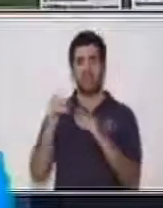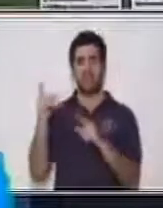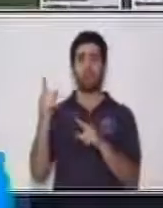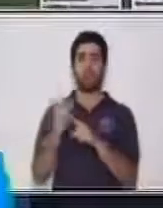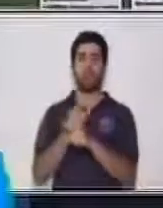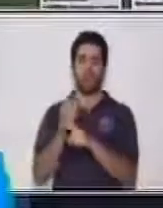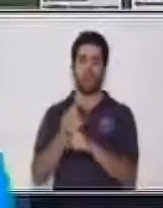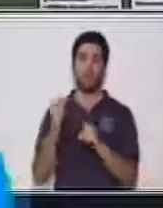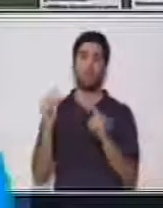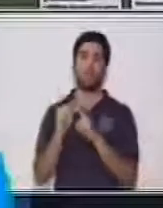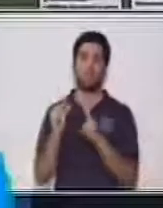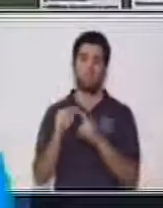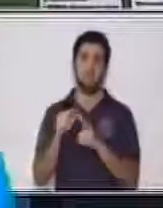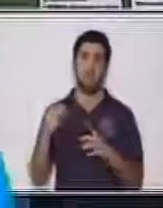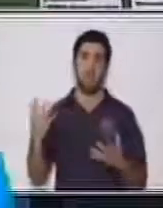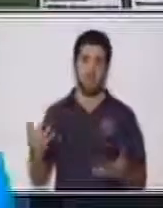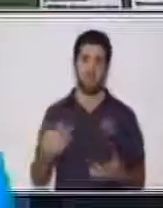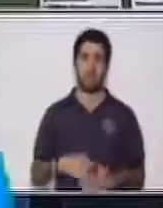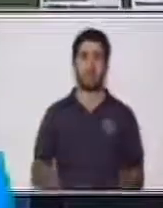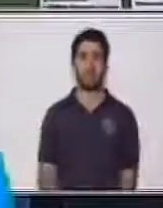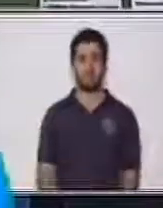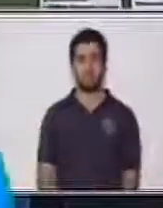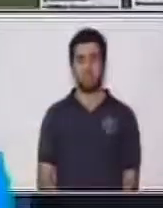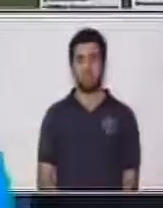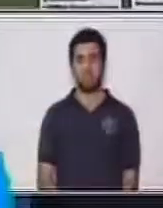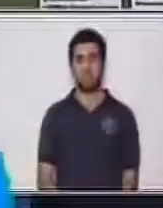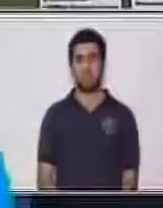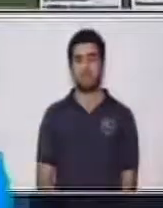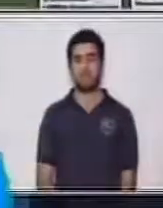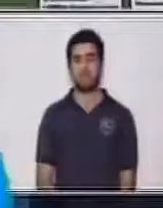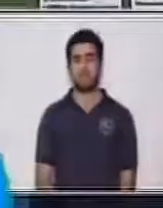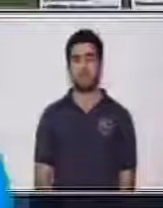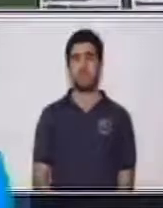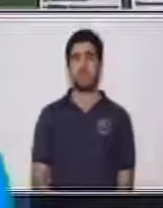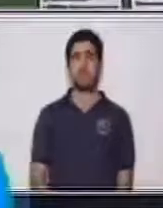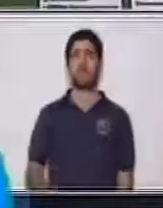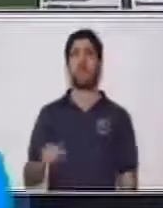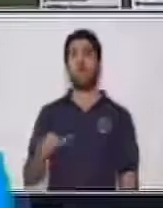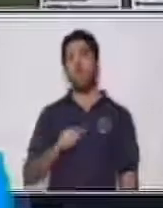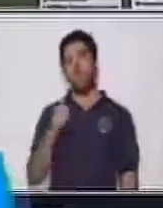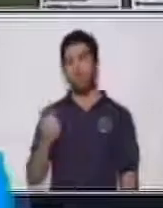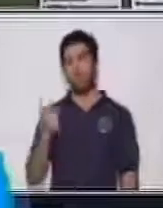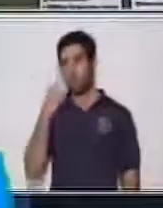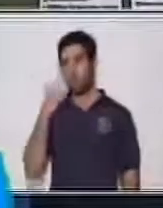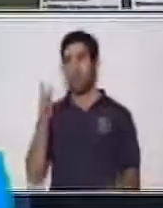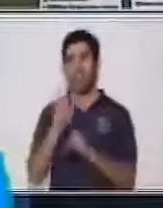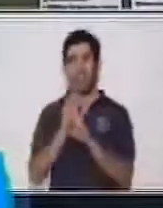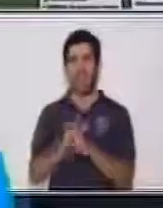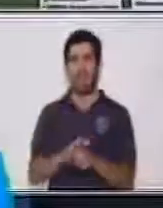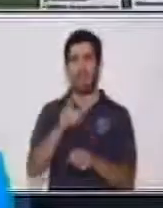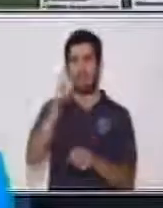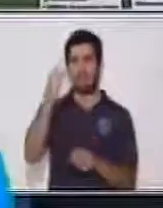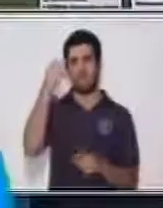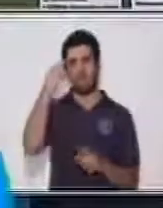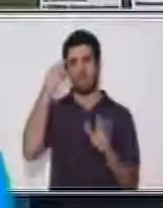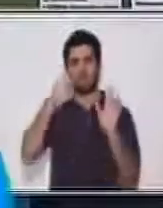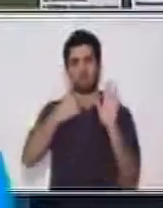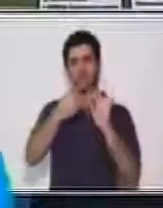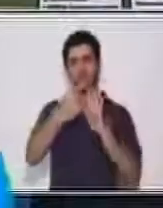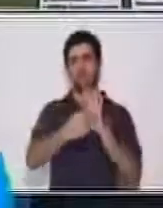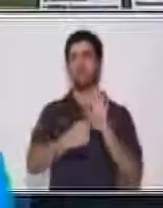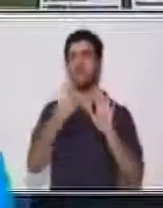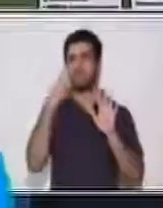le estaban llamando al policía. En este caso, de nuestros 4 ejemplos, ¿cuál utiliza palabras